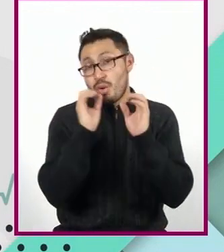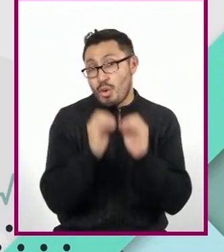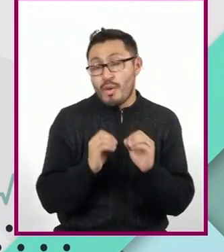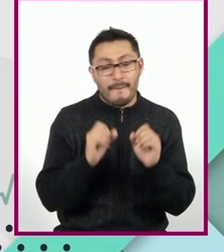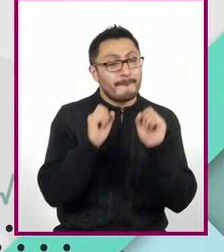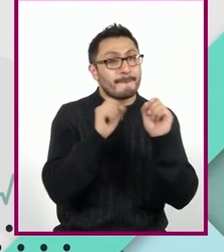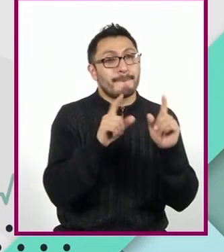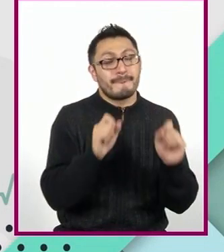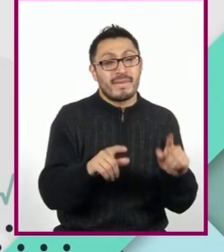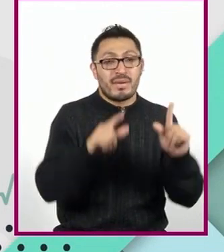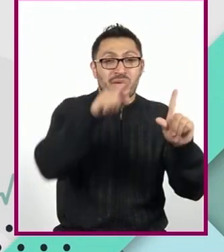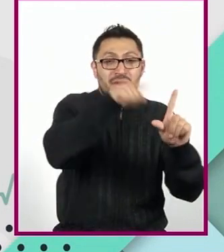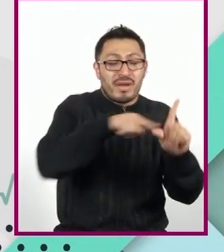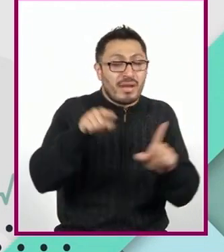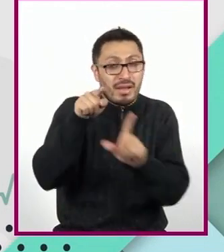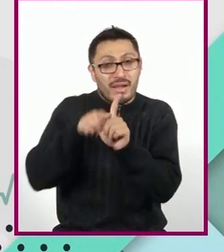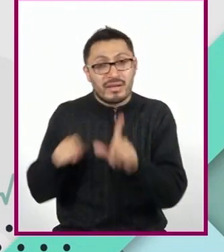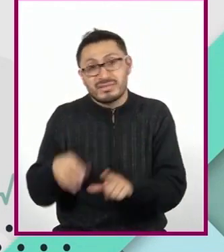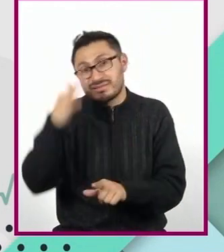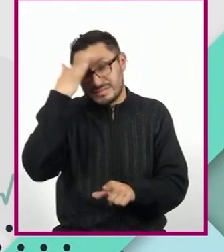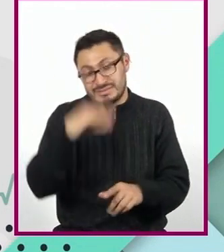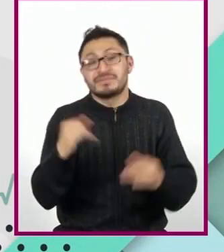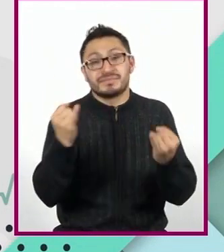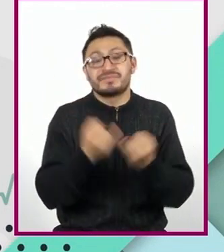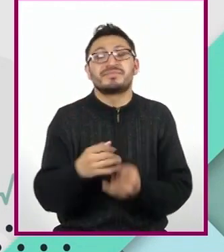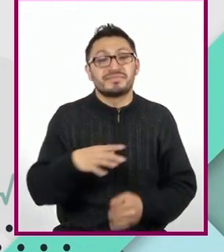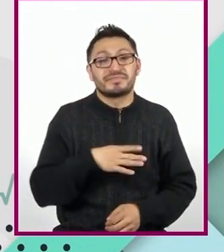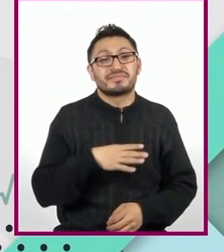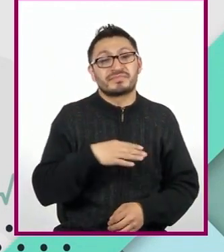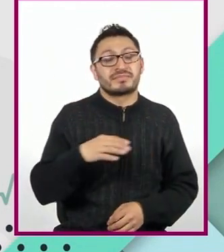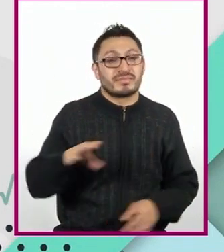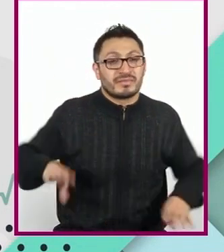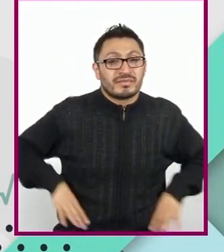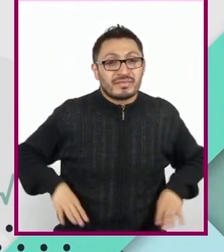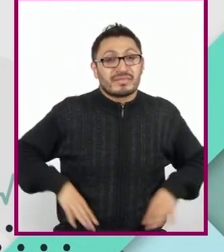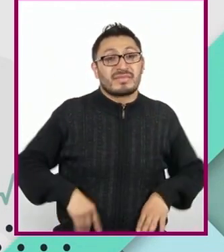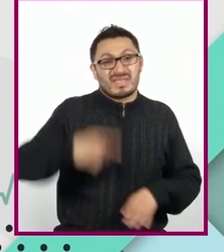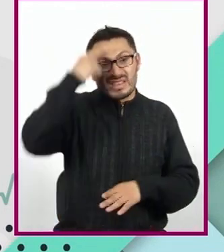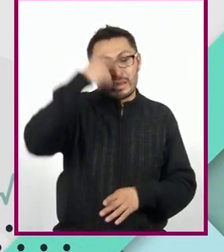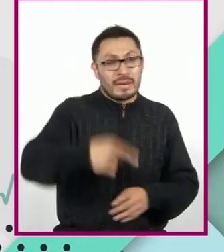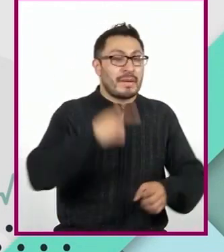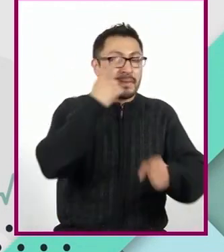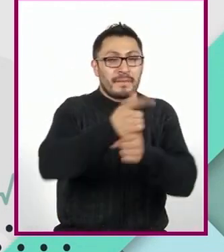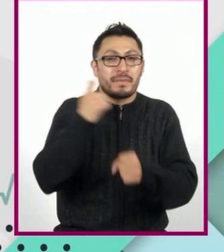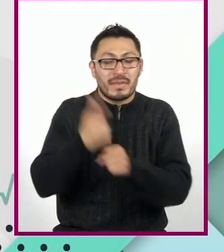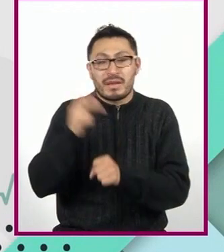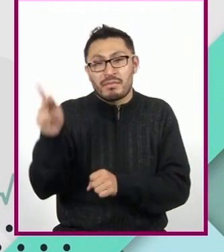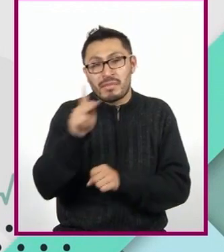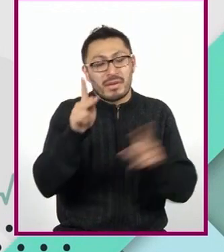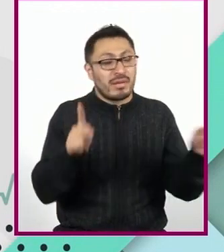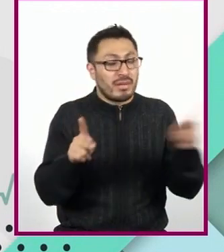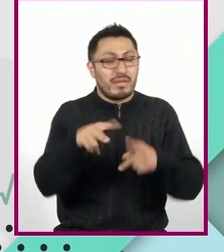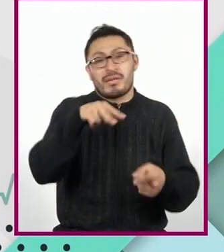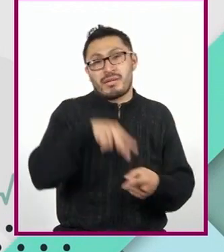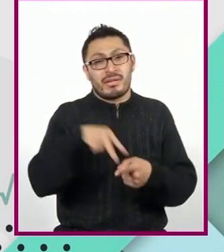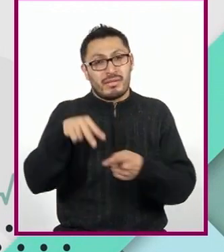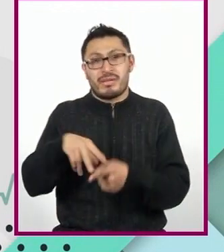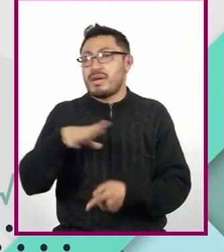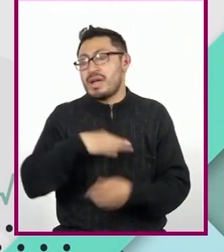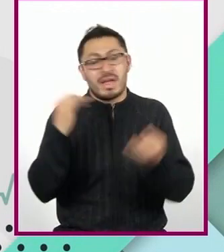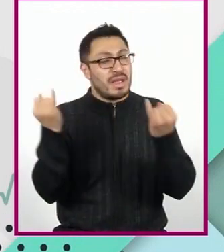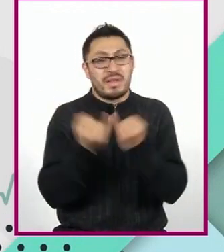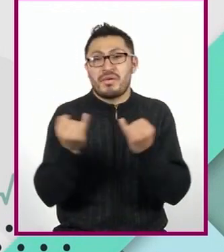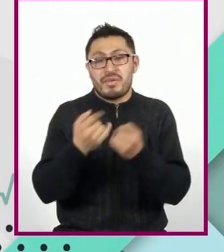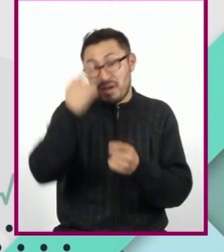los ángulos. Sabemos también que, así como existen criterios para determinar la semejanza de los triángulos, también existen criterios